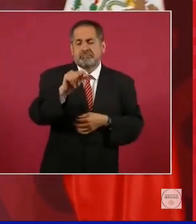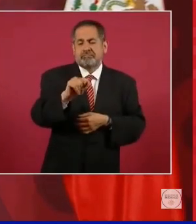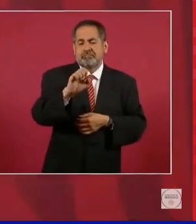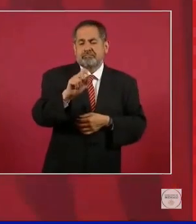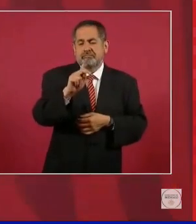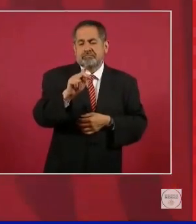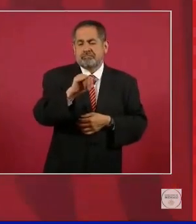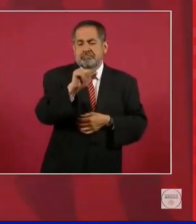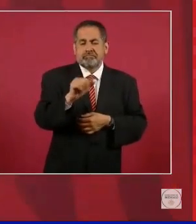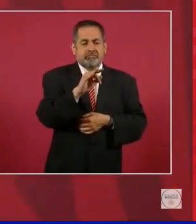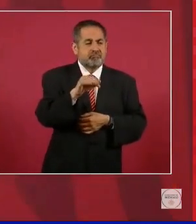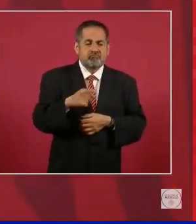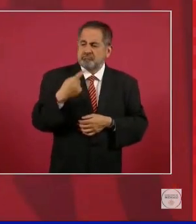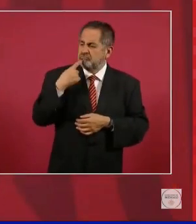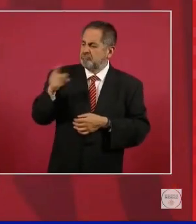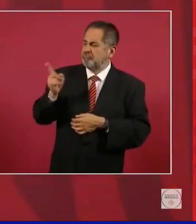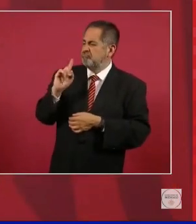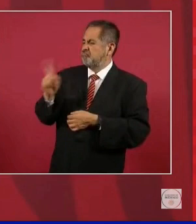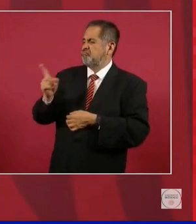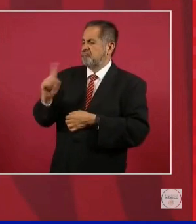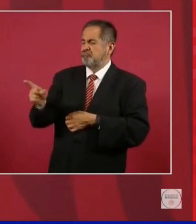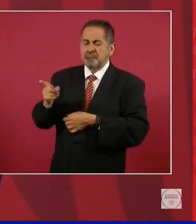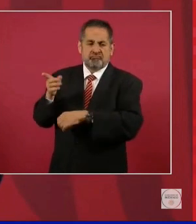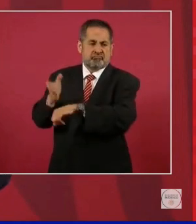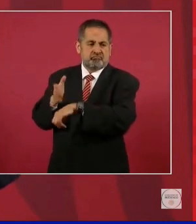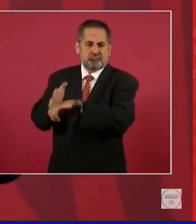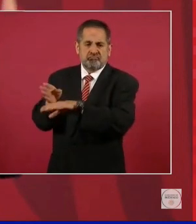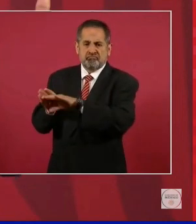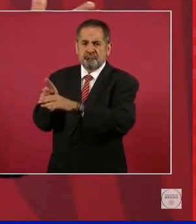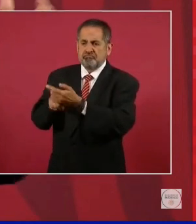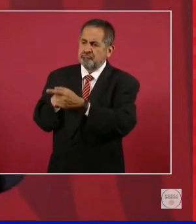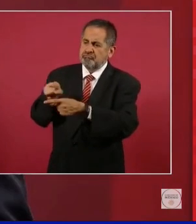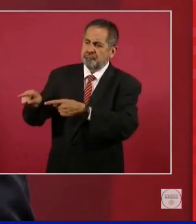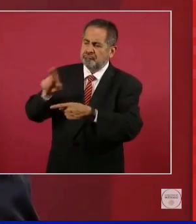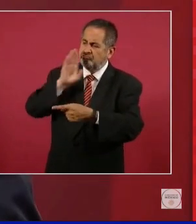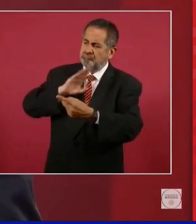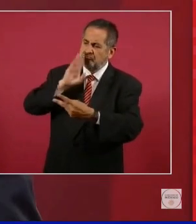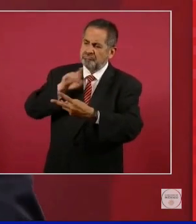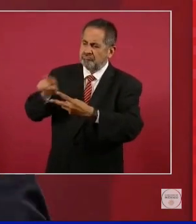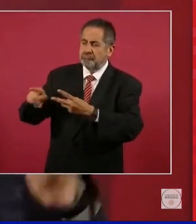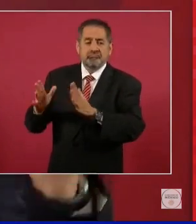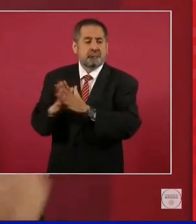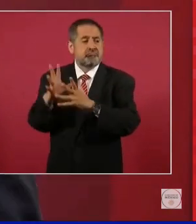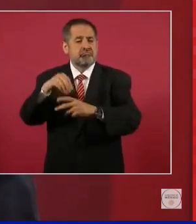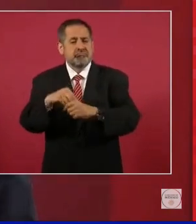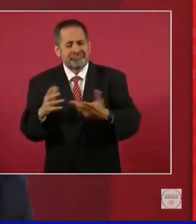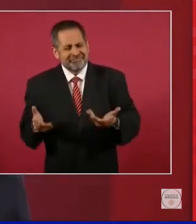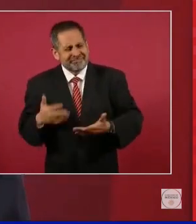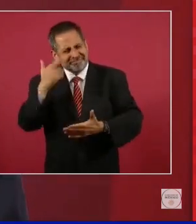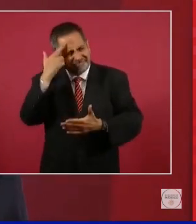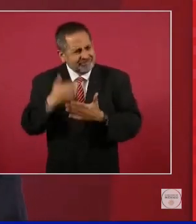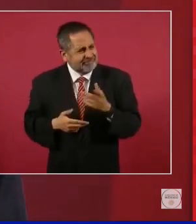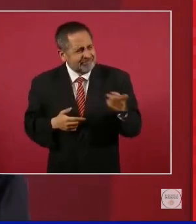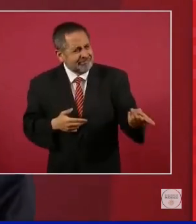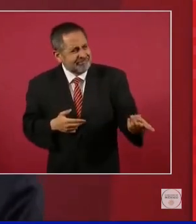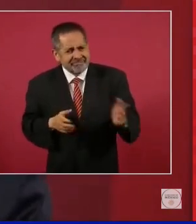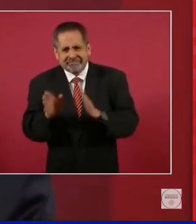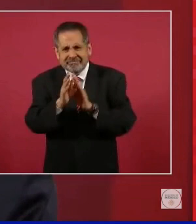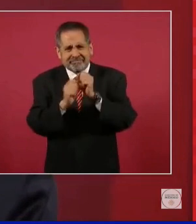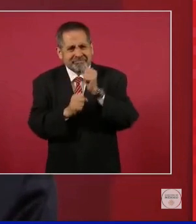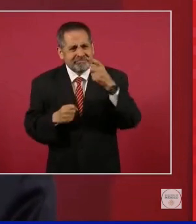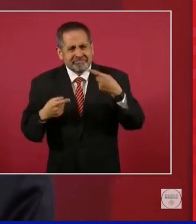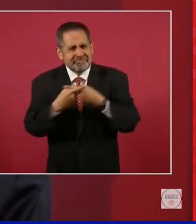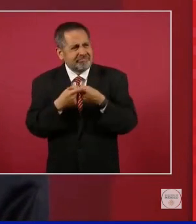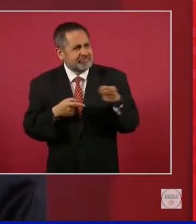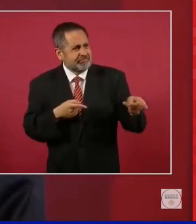acusando a periodistas por participar en procesos electorales, violando la Constitución, el